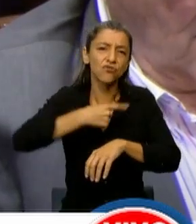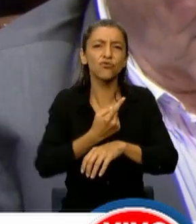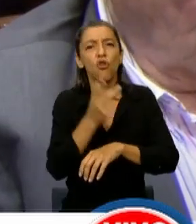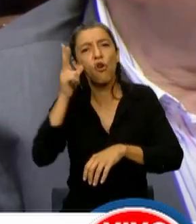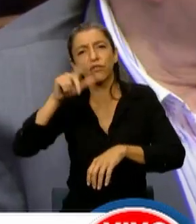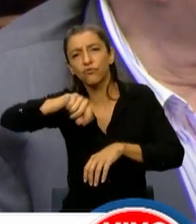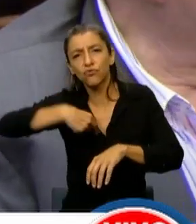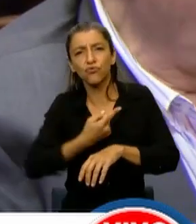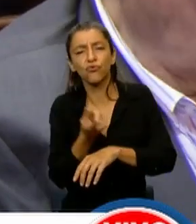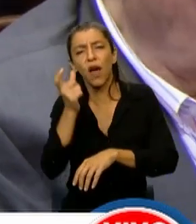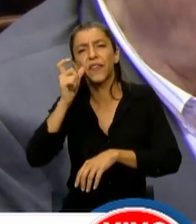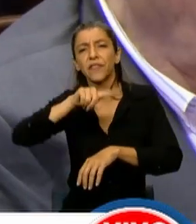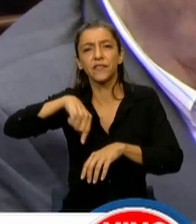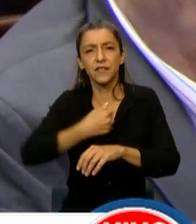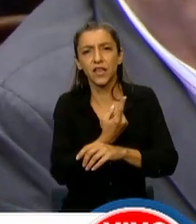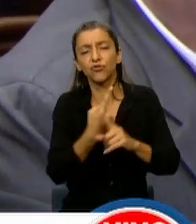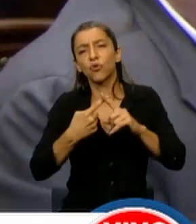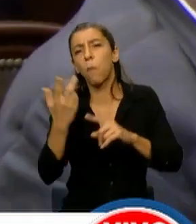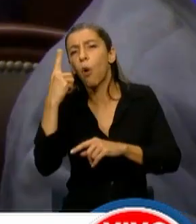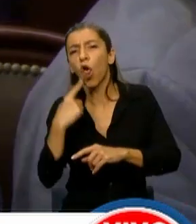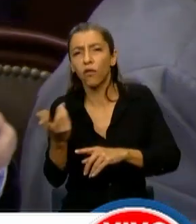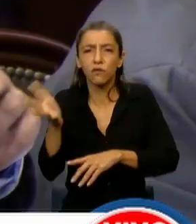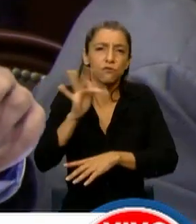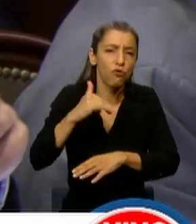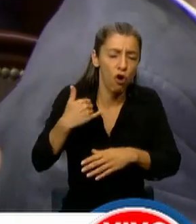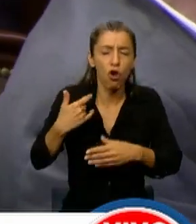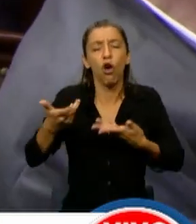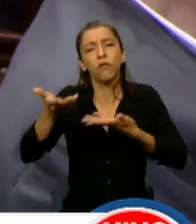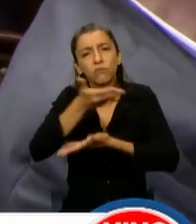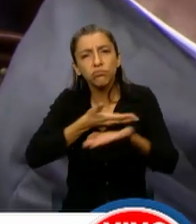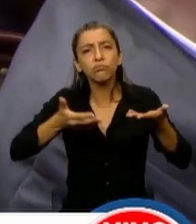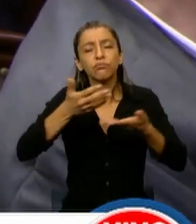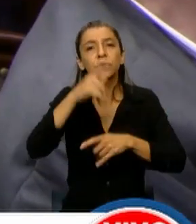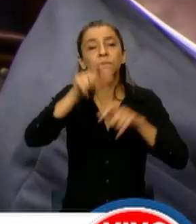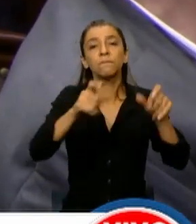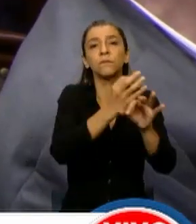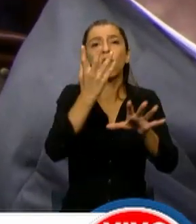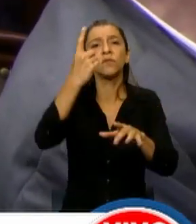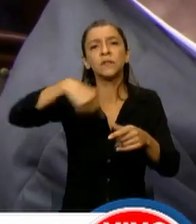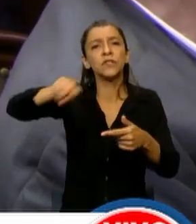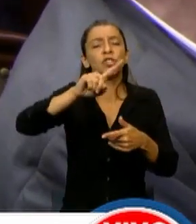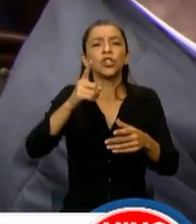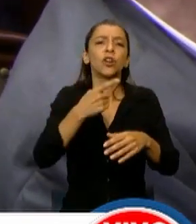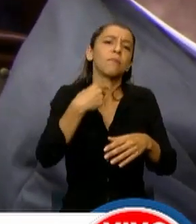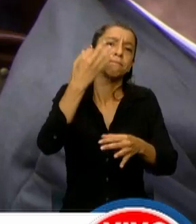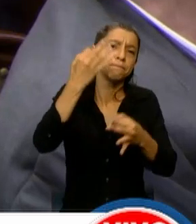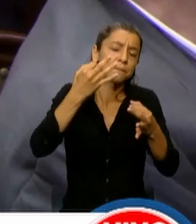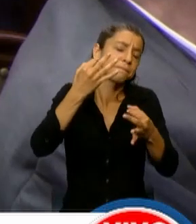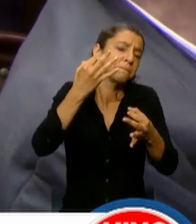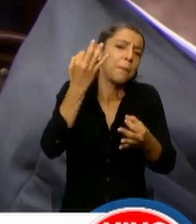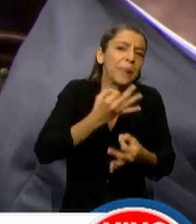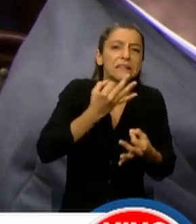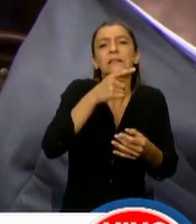6 horas, 8 horas, 10 horas por día, escuchamos una diversidad de funcionarios del Poder Ejecutivo. Acá se ha